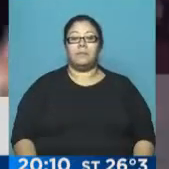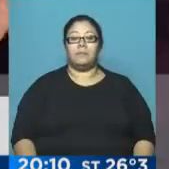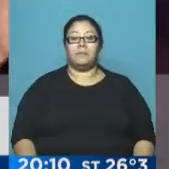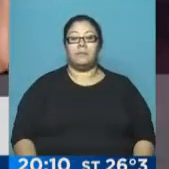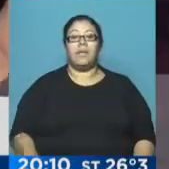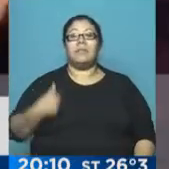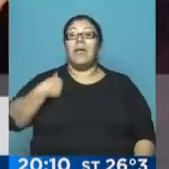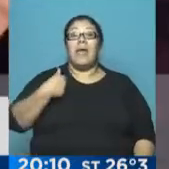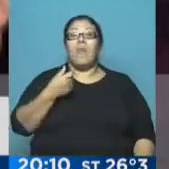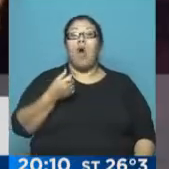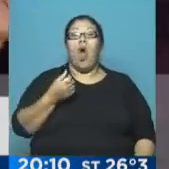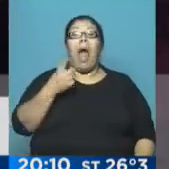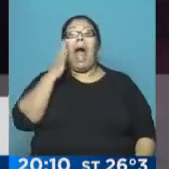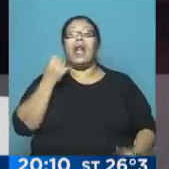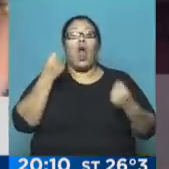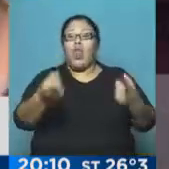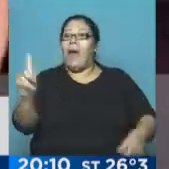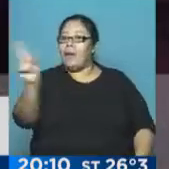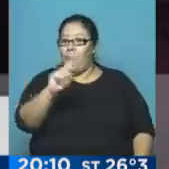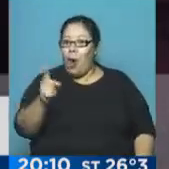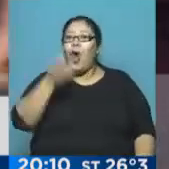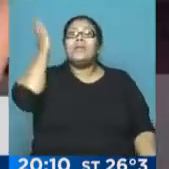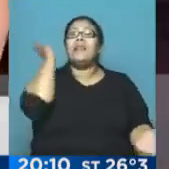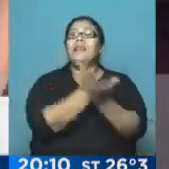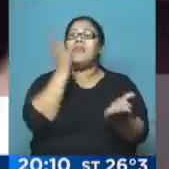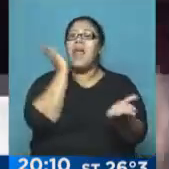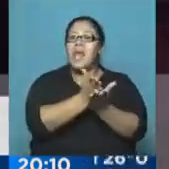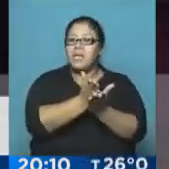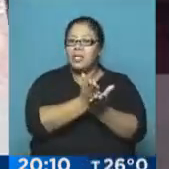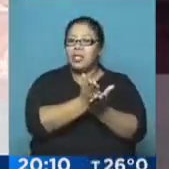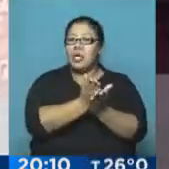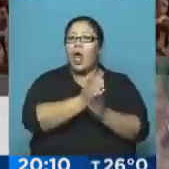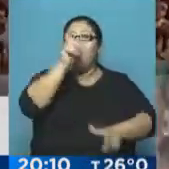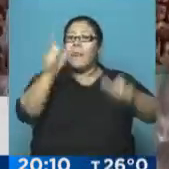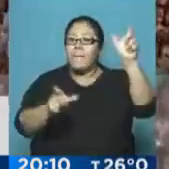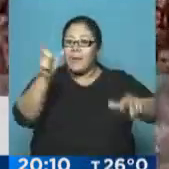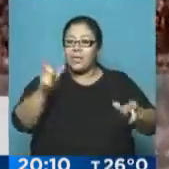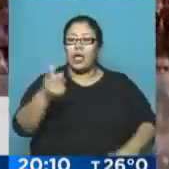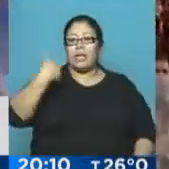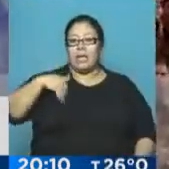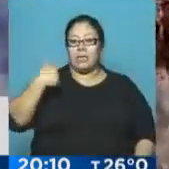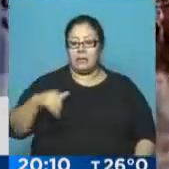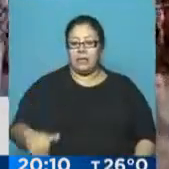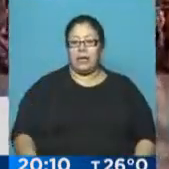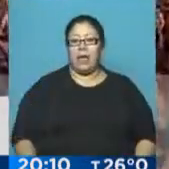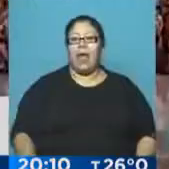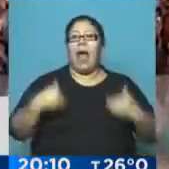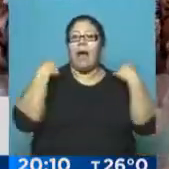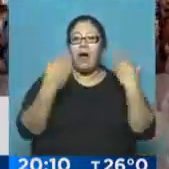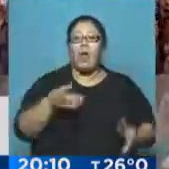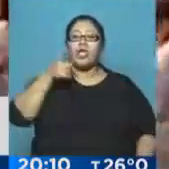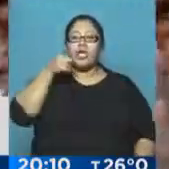el derecho del pueblo a expresarse a favor y en contra de cada gobierno, porque esa es la esencia